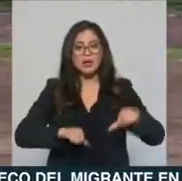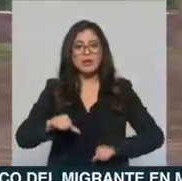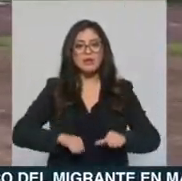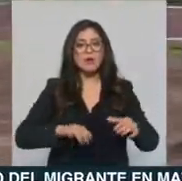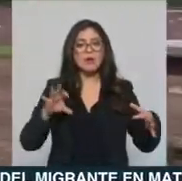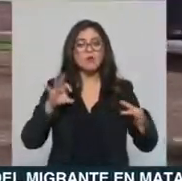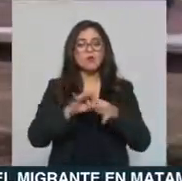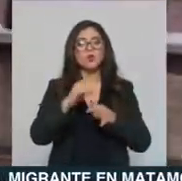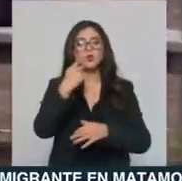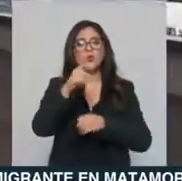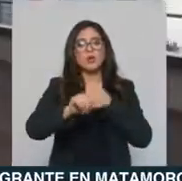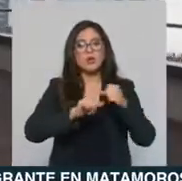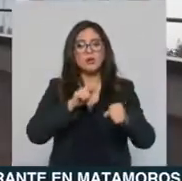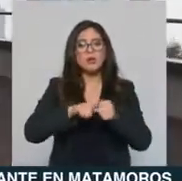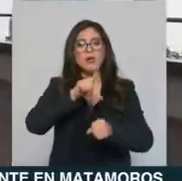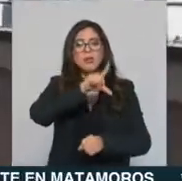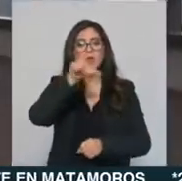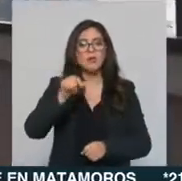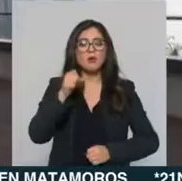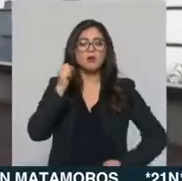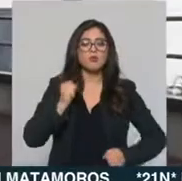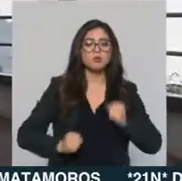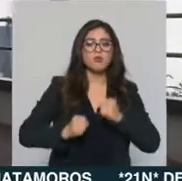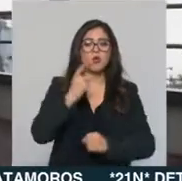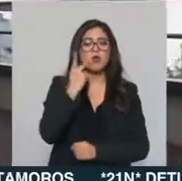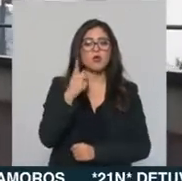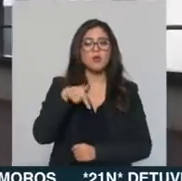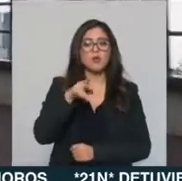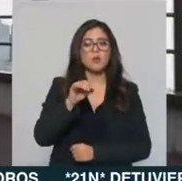mascota y una ciclopista con más de 2 kilómetros de